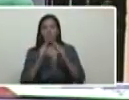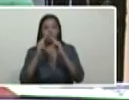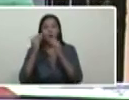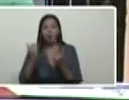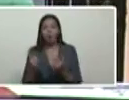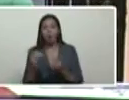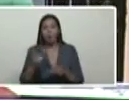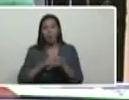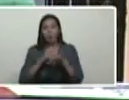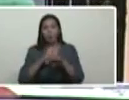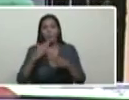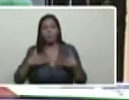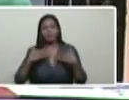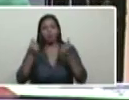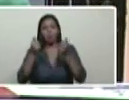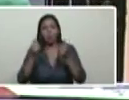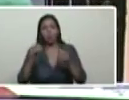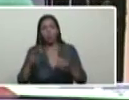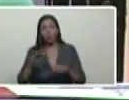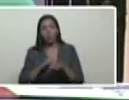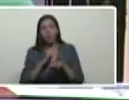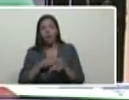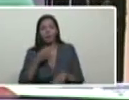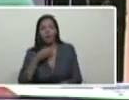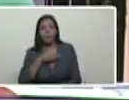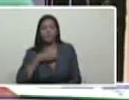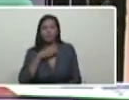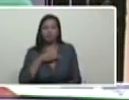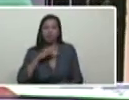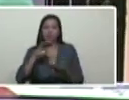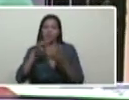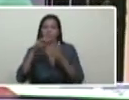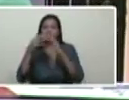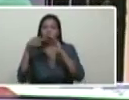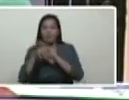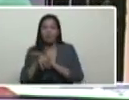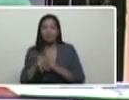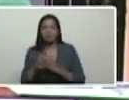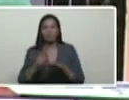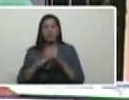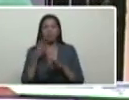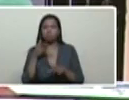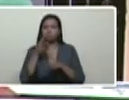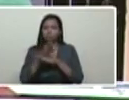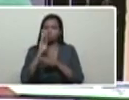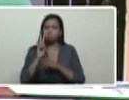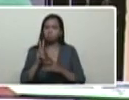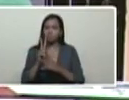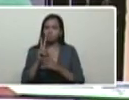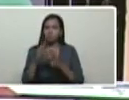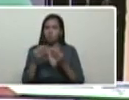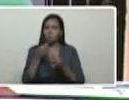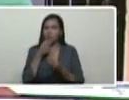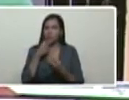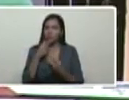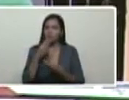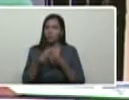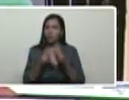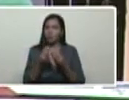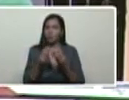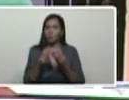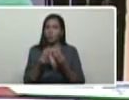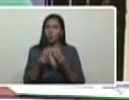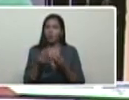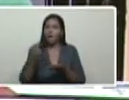jueves de salud, jueves de misiones de Barrio Adentro. Nos vamos porque quiero que ustedes vean algo maravilloso. Es